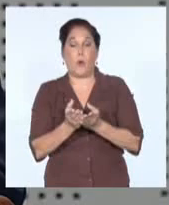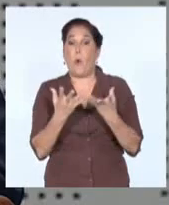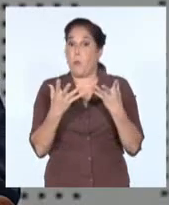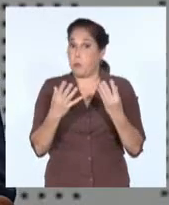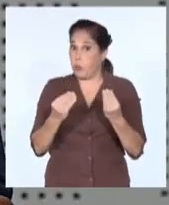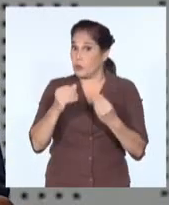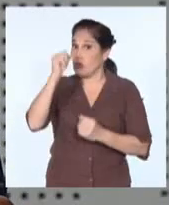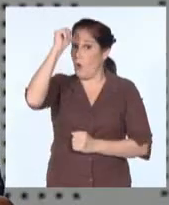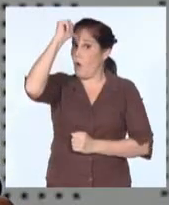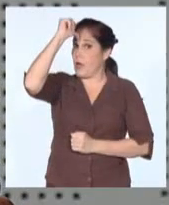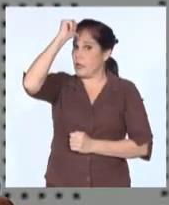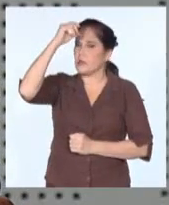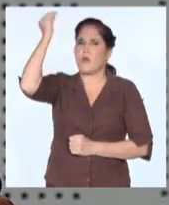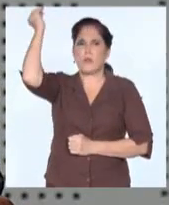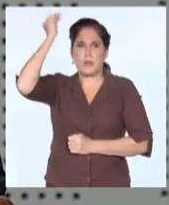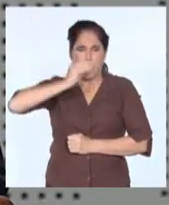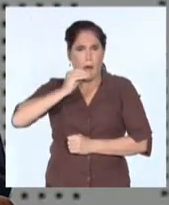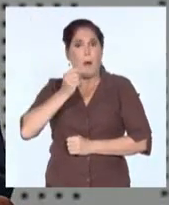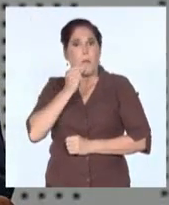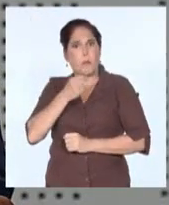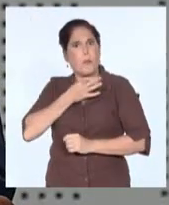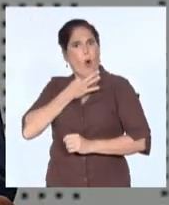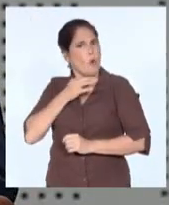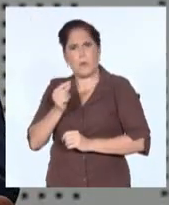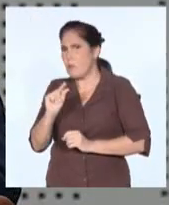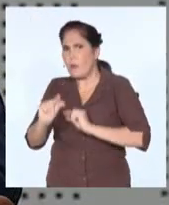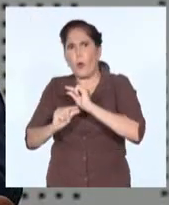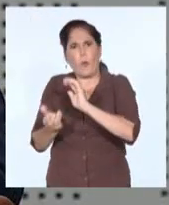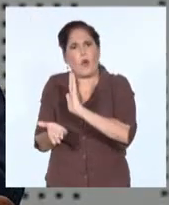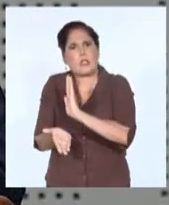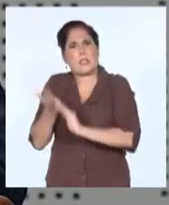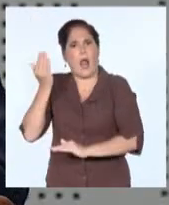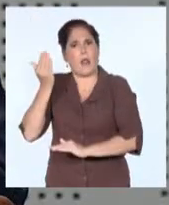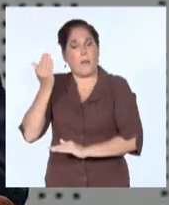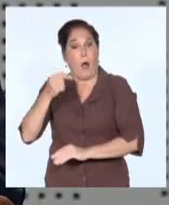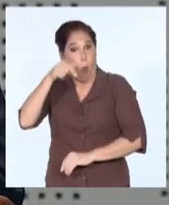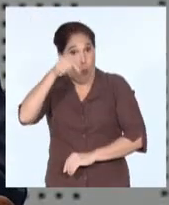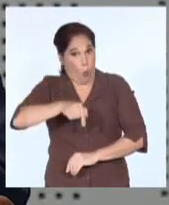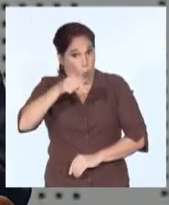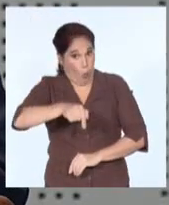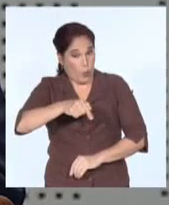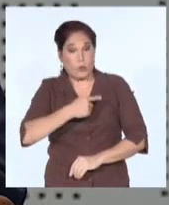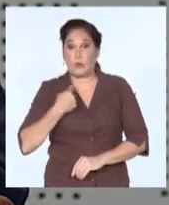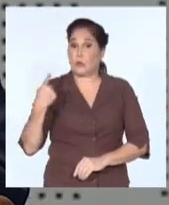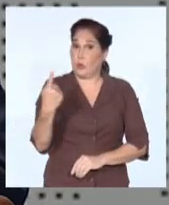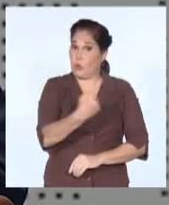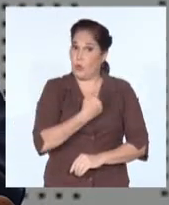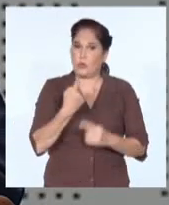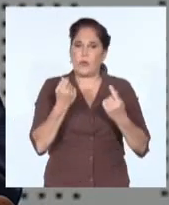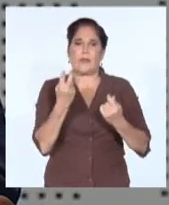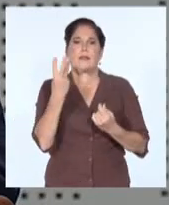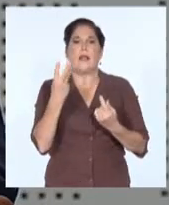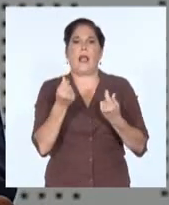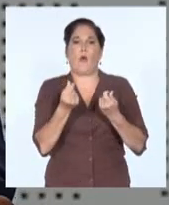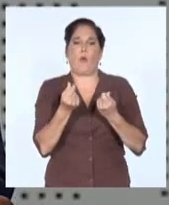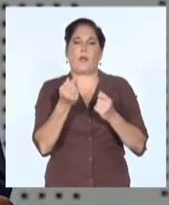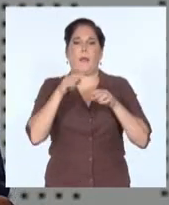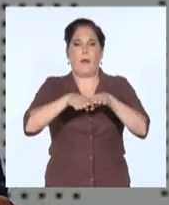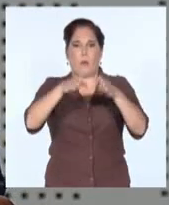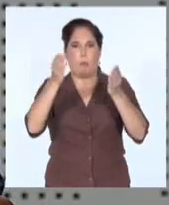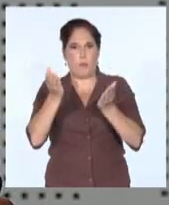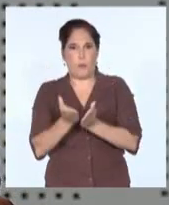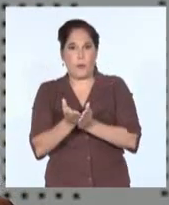hindúes han salido de la pobreza. Hoy somos la tercera economía del mundo y un